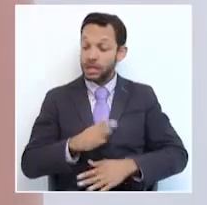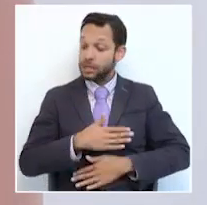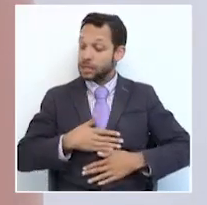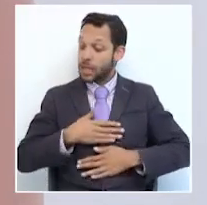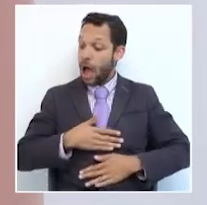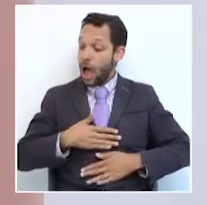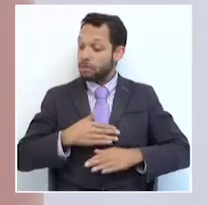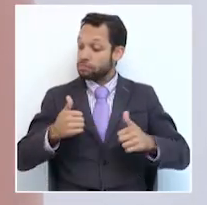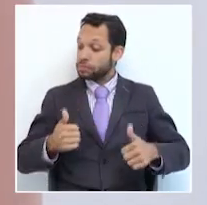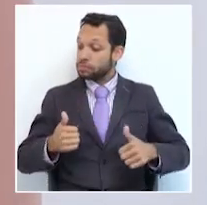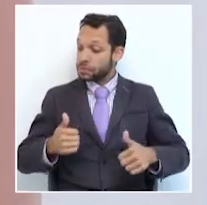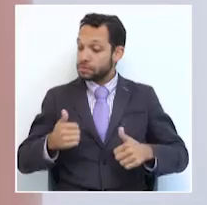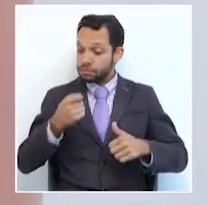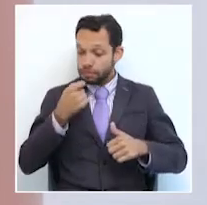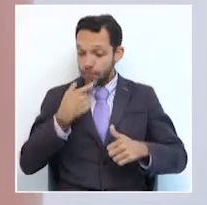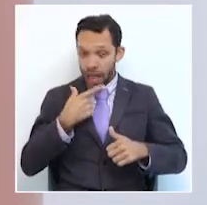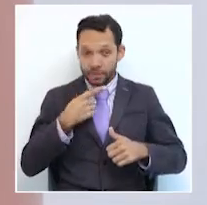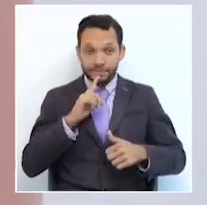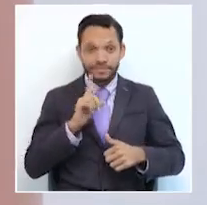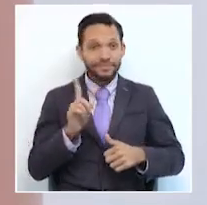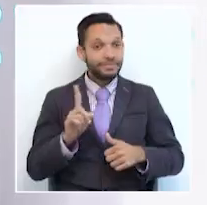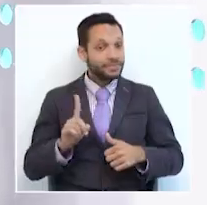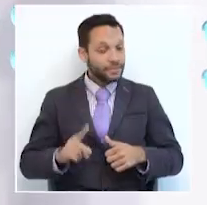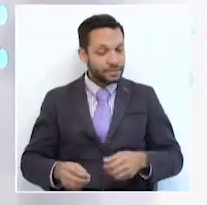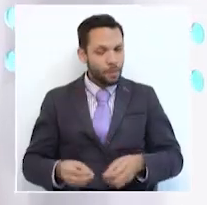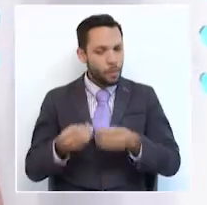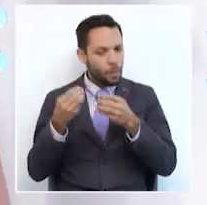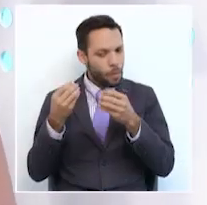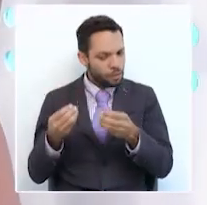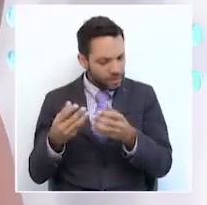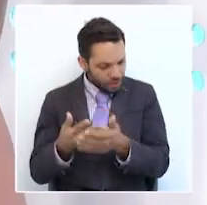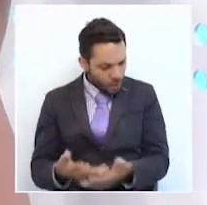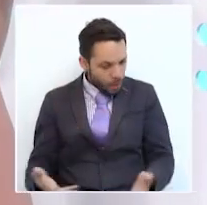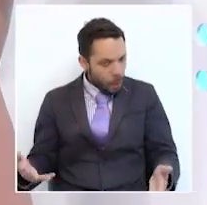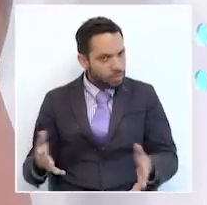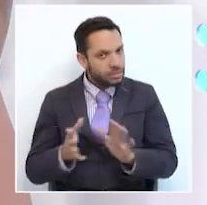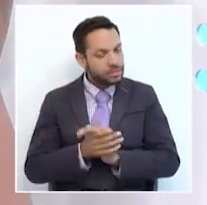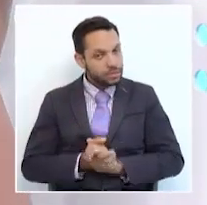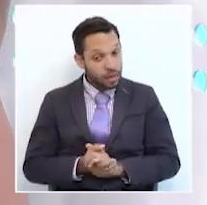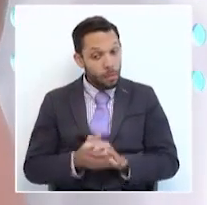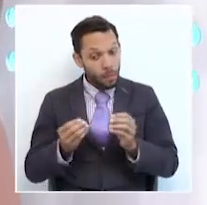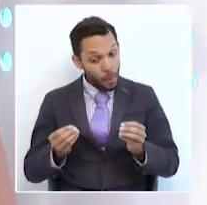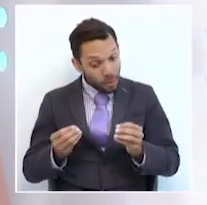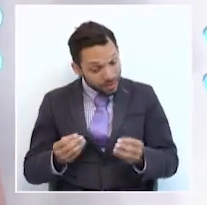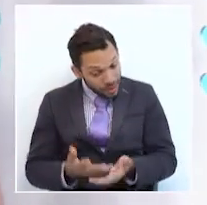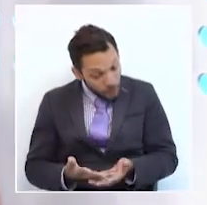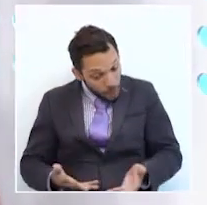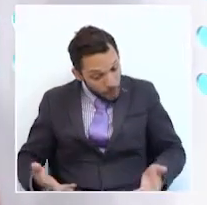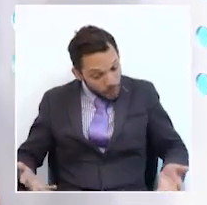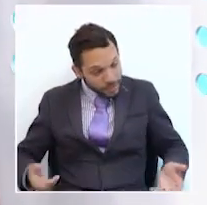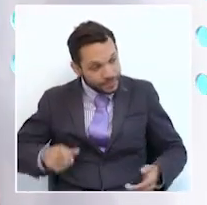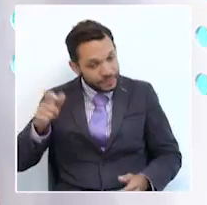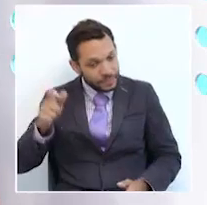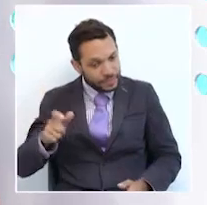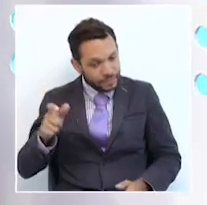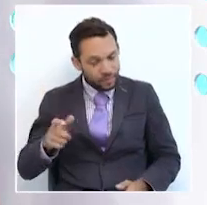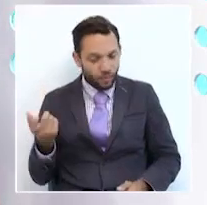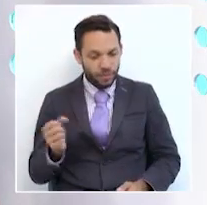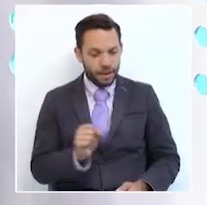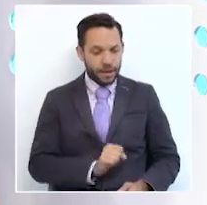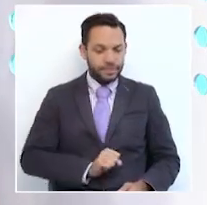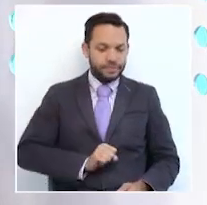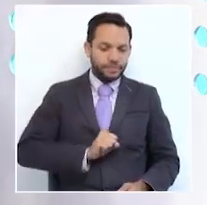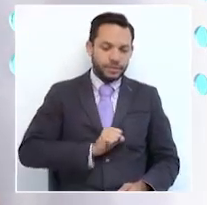no esto no es de una pastilla para el dolor estoy de 1 ir a hacer una ecografía